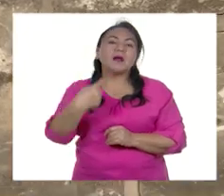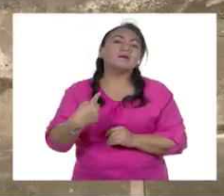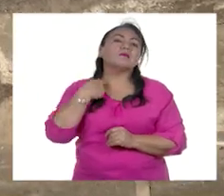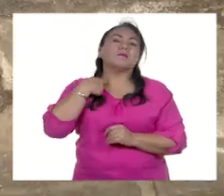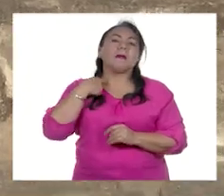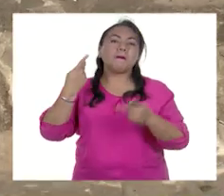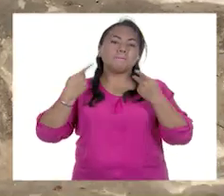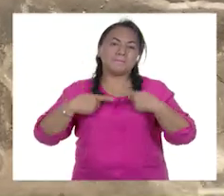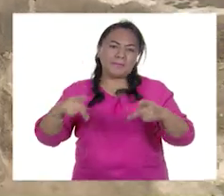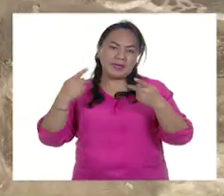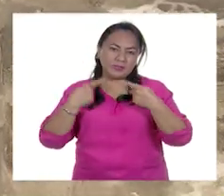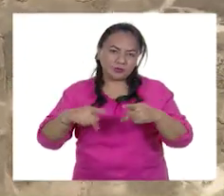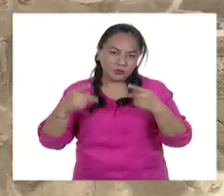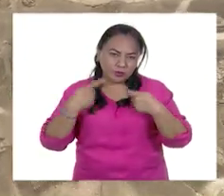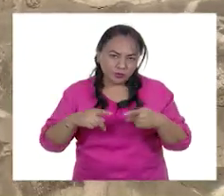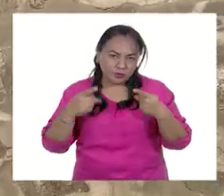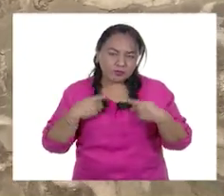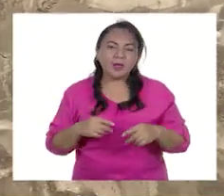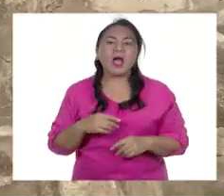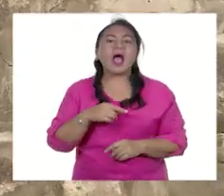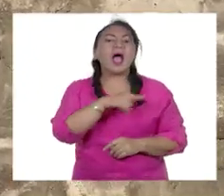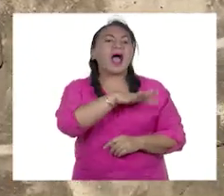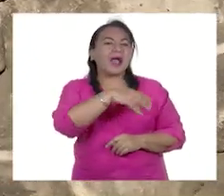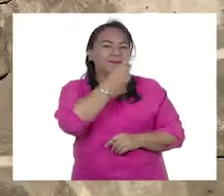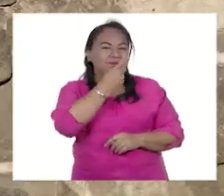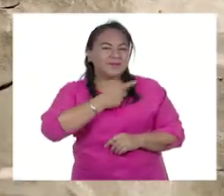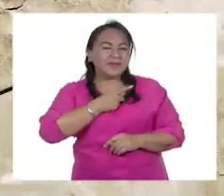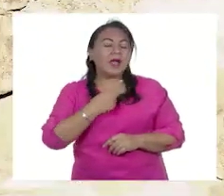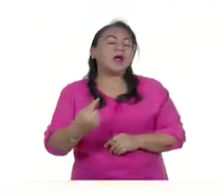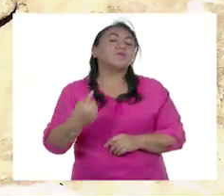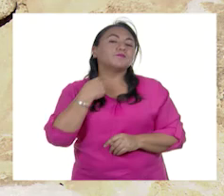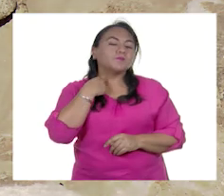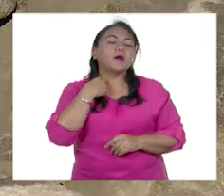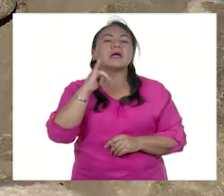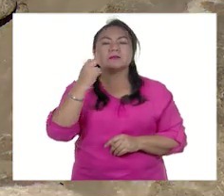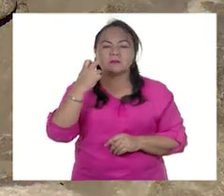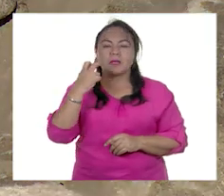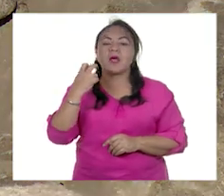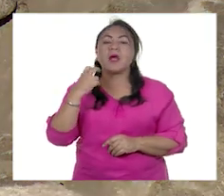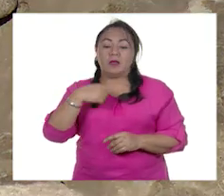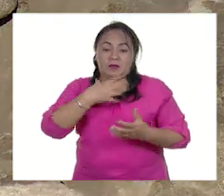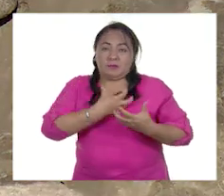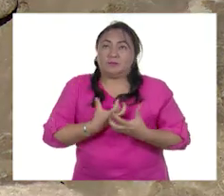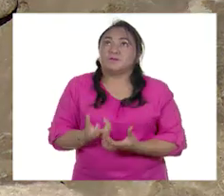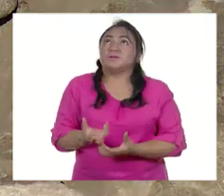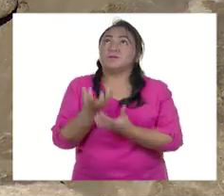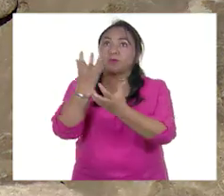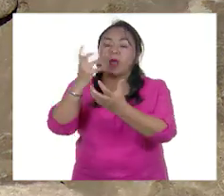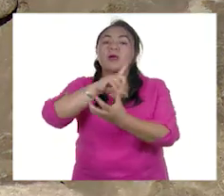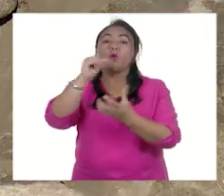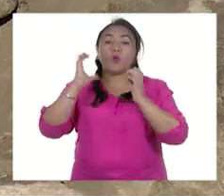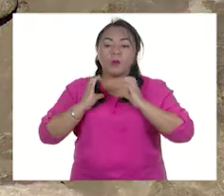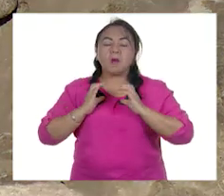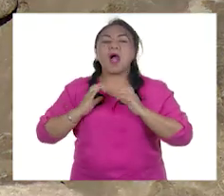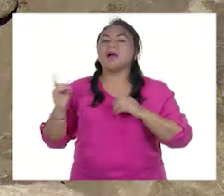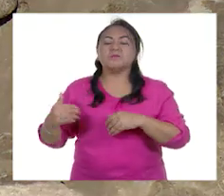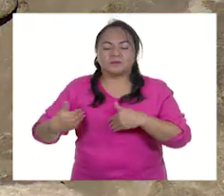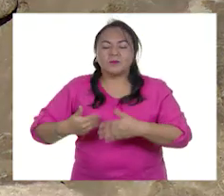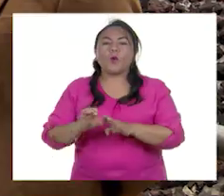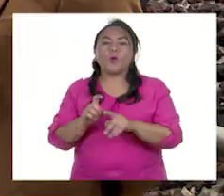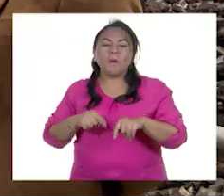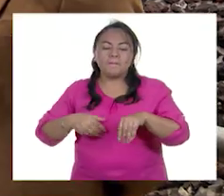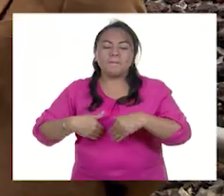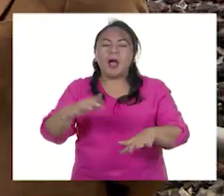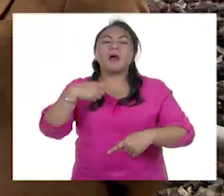nos contabas que se llevaba a cabo este sacrificio y después rodaban los cuerpos eran arrojados hacia abajo por la